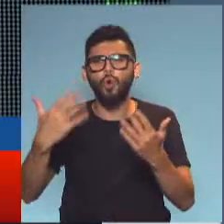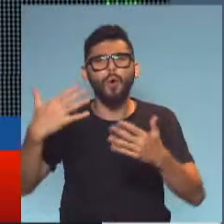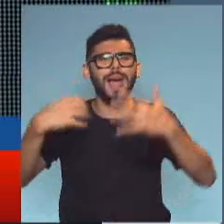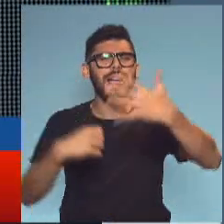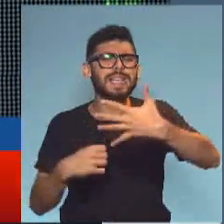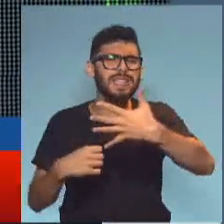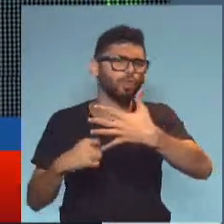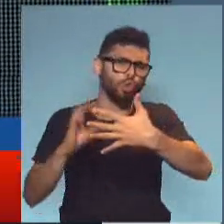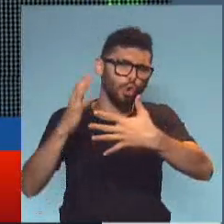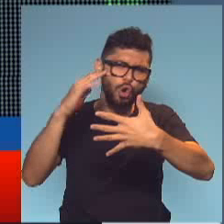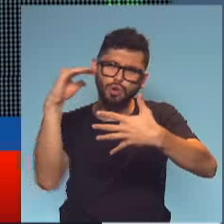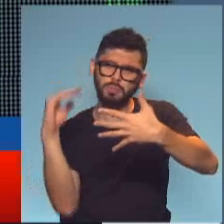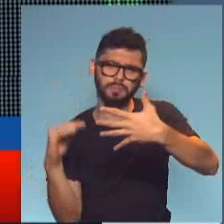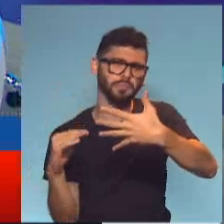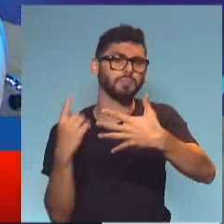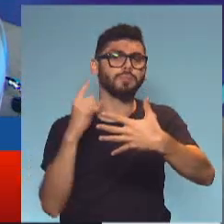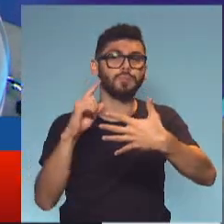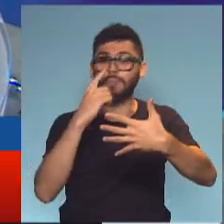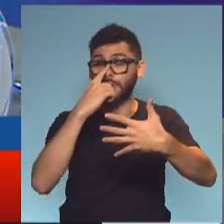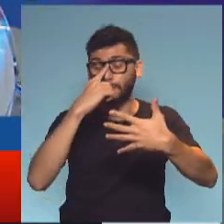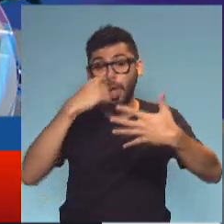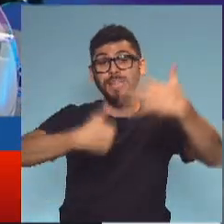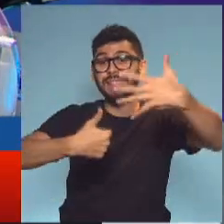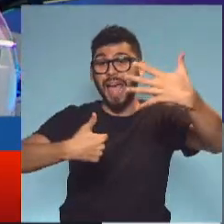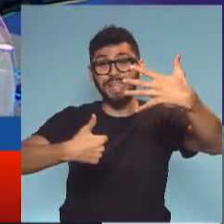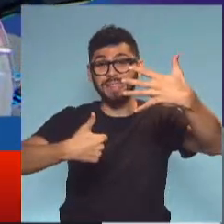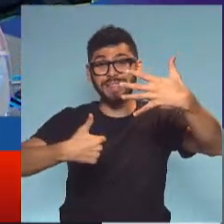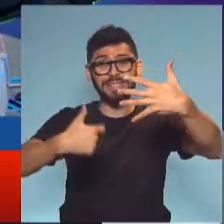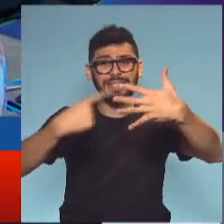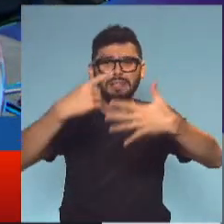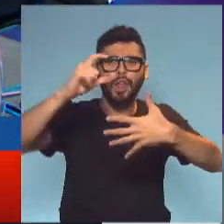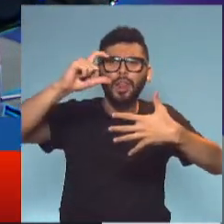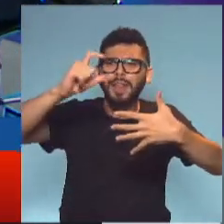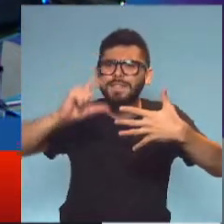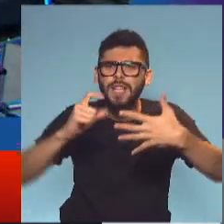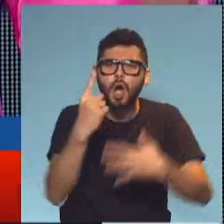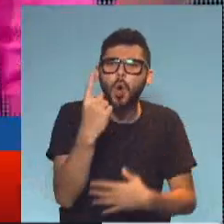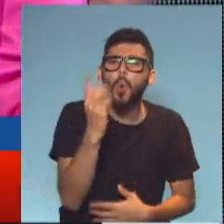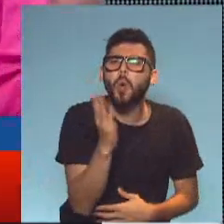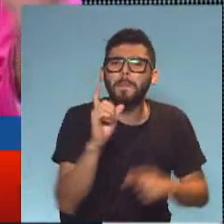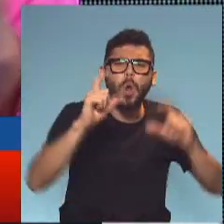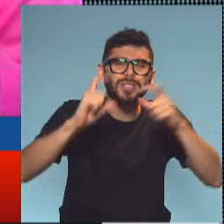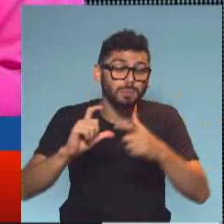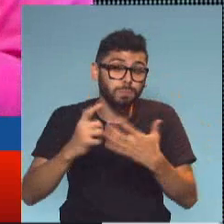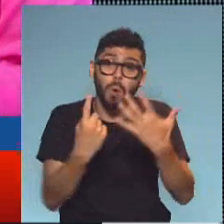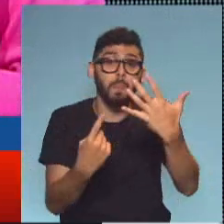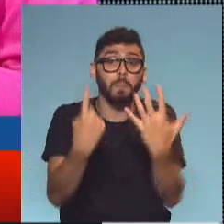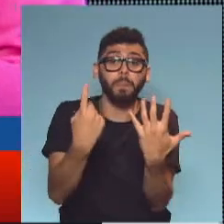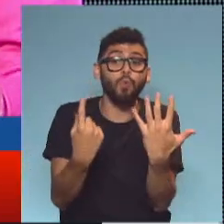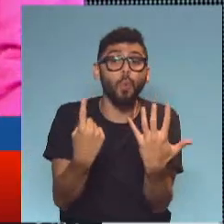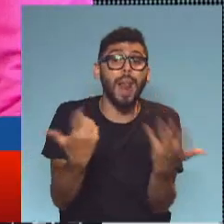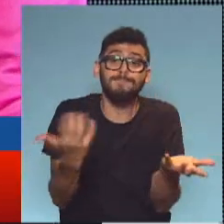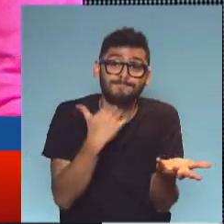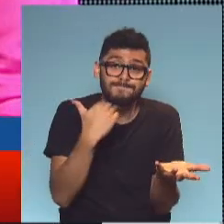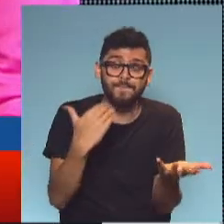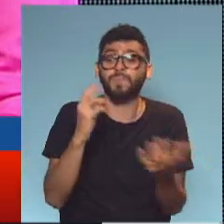pasa? A ver, los 6 primeros lugares están a 1 punto, 2 puntos de diferencia. Es decir, cualquiera puede entrar en esa variable. Y Verónica